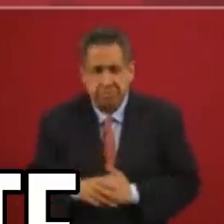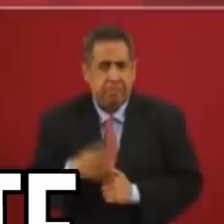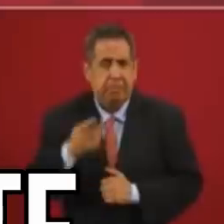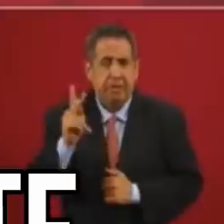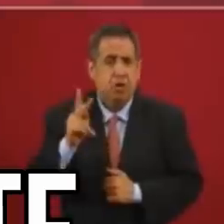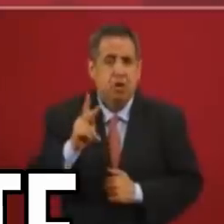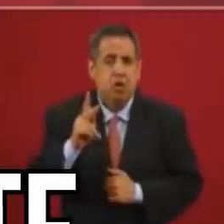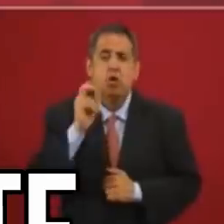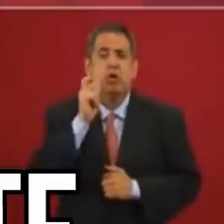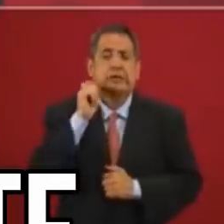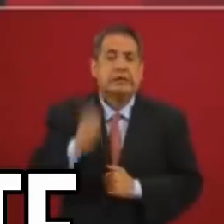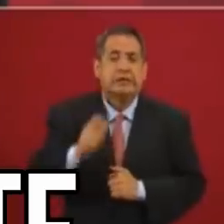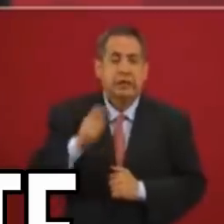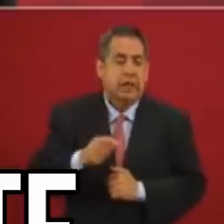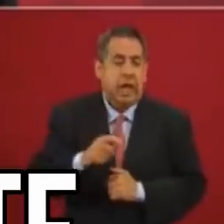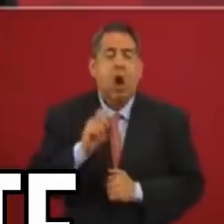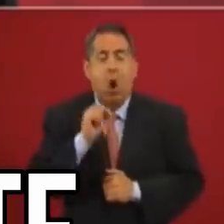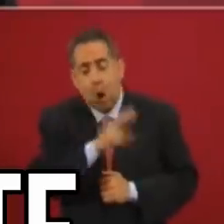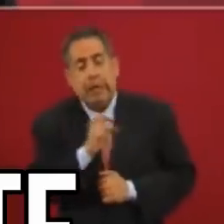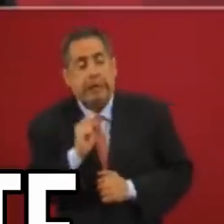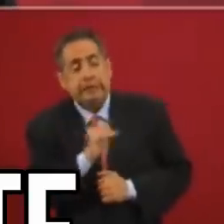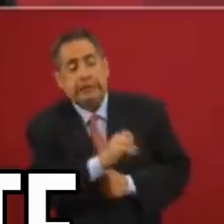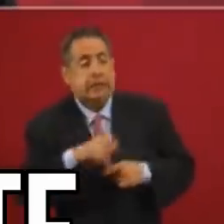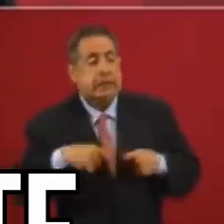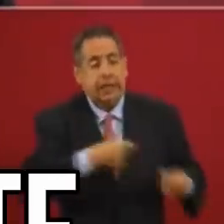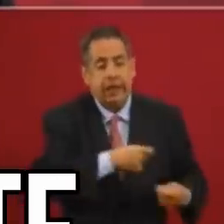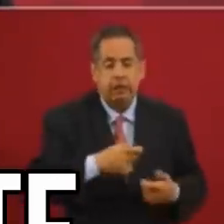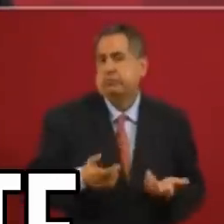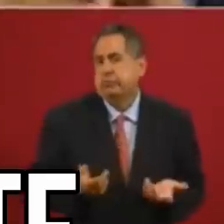pero esto no significa que